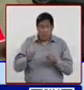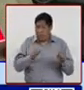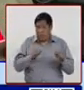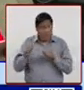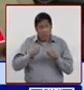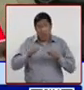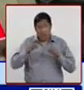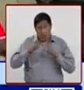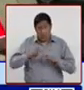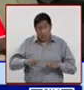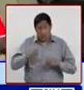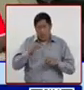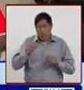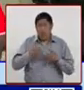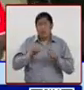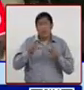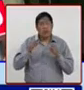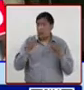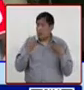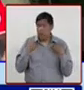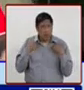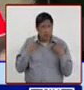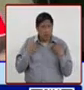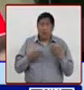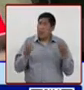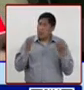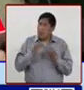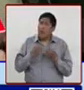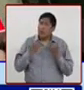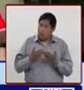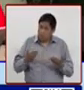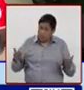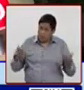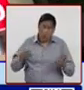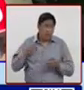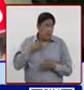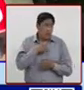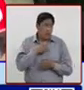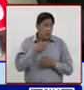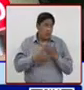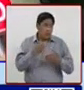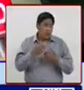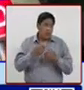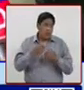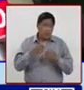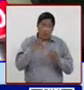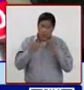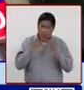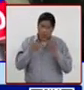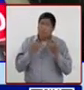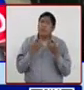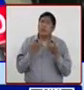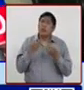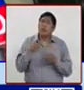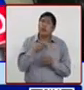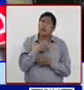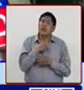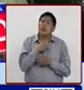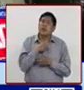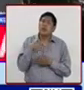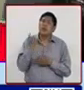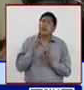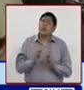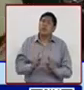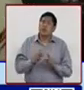actividades investigativas y todavía no se tiene de mayores elementos. Todavía estamos en procesando la información y queremos dar con los otros